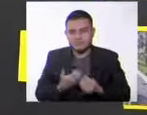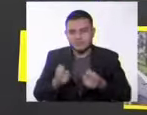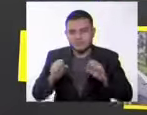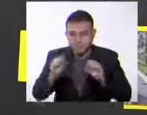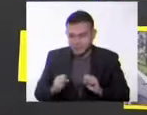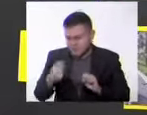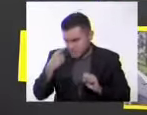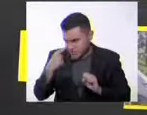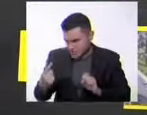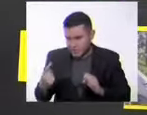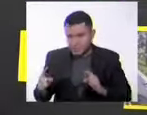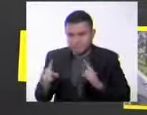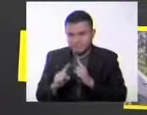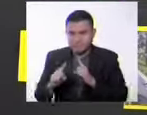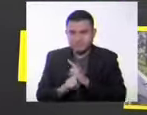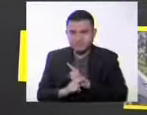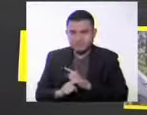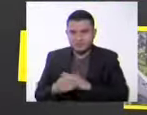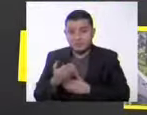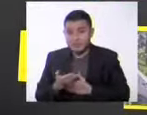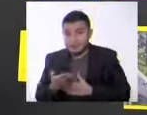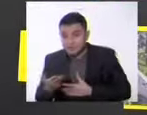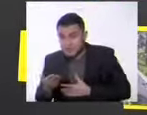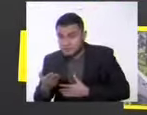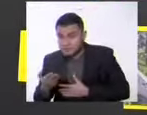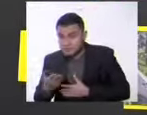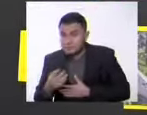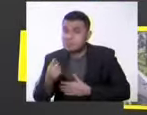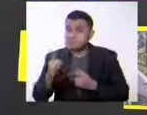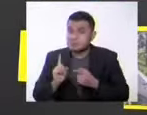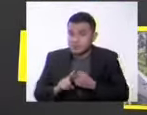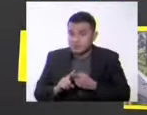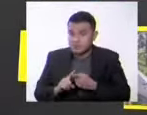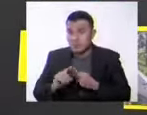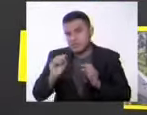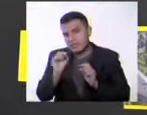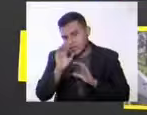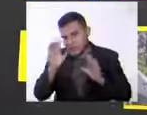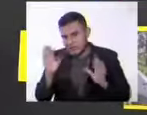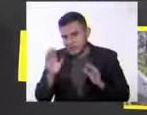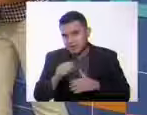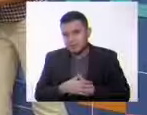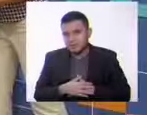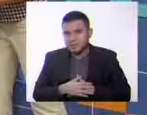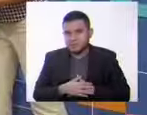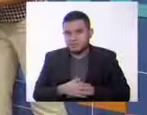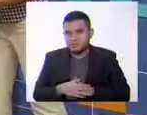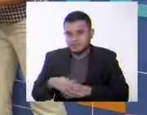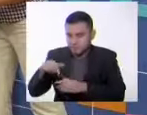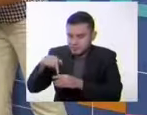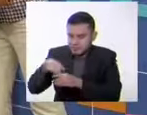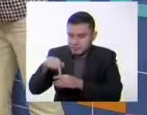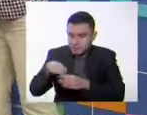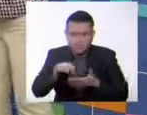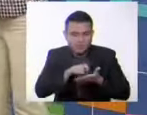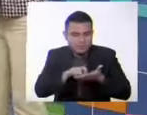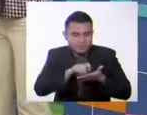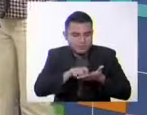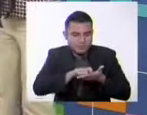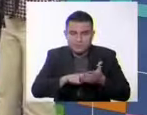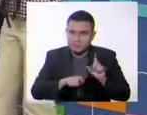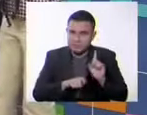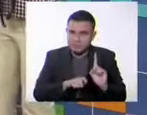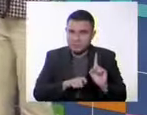esa noción de cambio en estos objetos? ¿Qué fue primero? Claro, Primero, fue el tintero y la pluma. El tintero y la